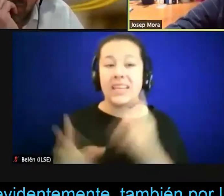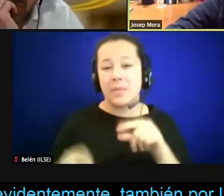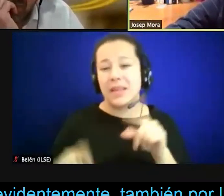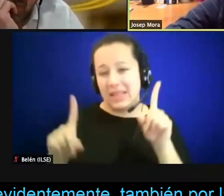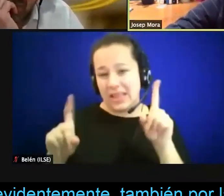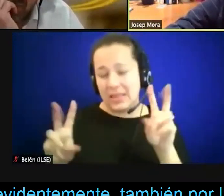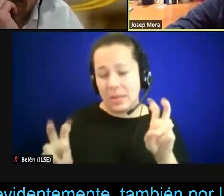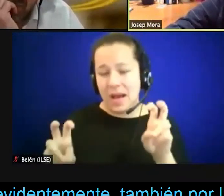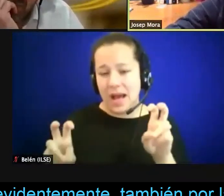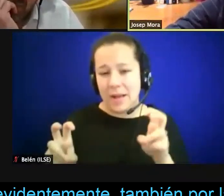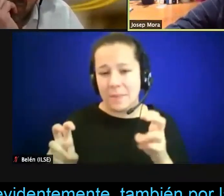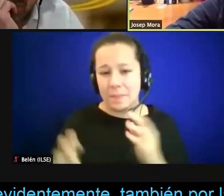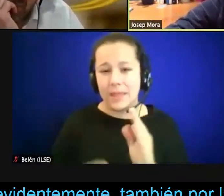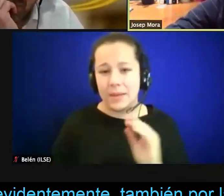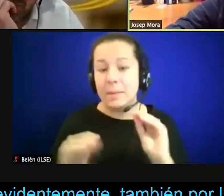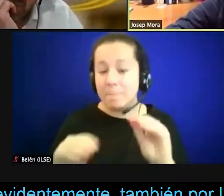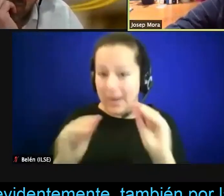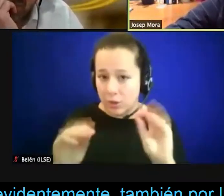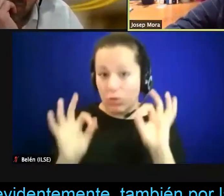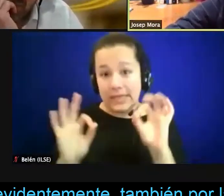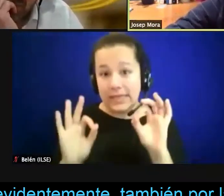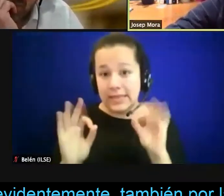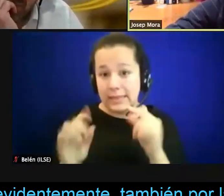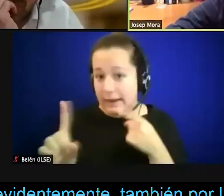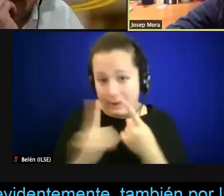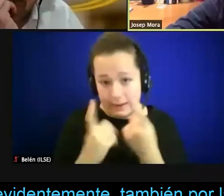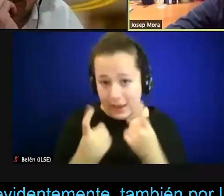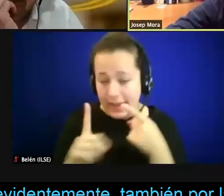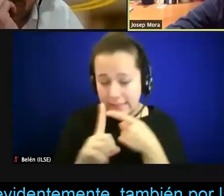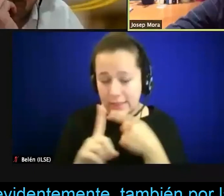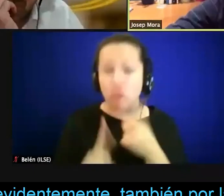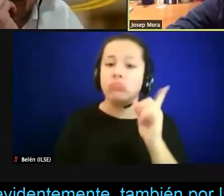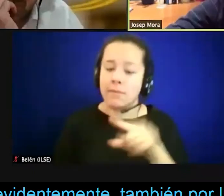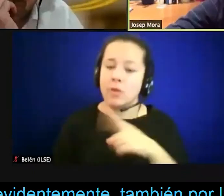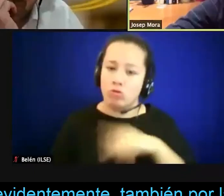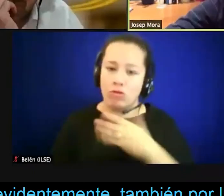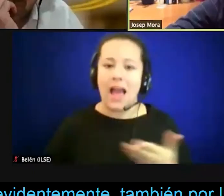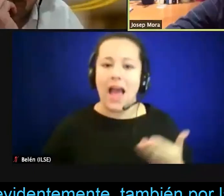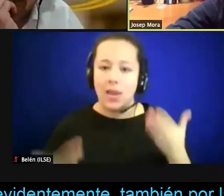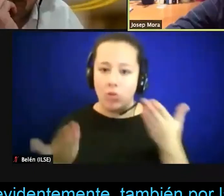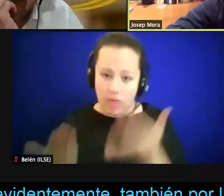los requisitos que también les ayudamos a